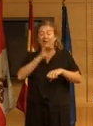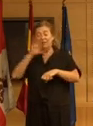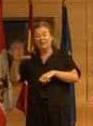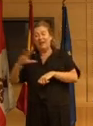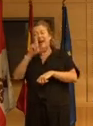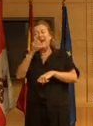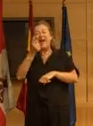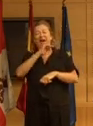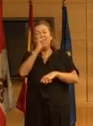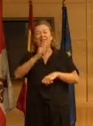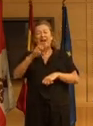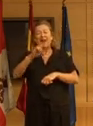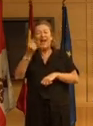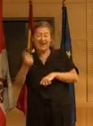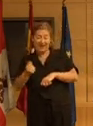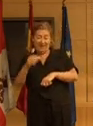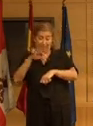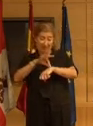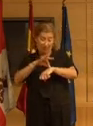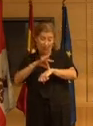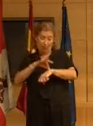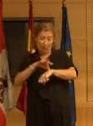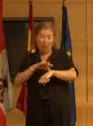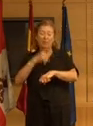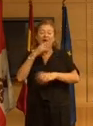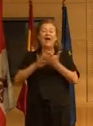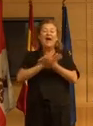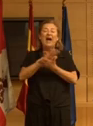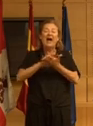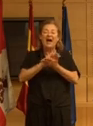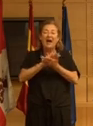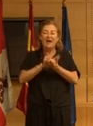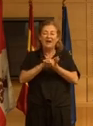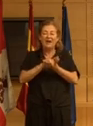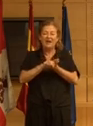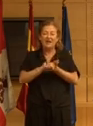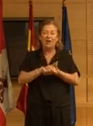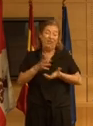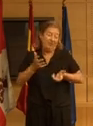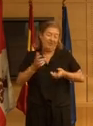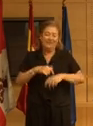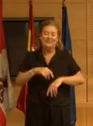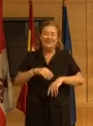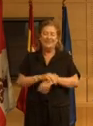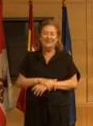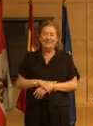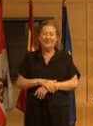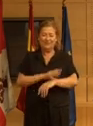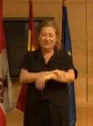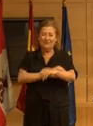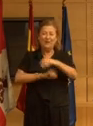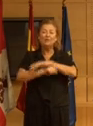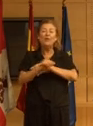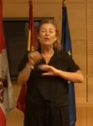Olazarán para que os hable de sujeciones químicas desde la perspectiva de Chrome.